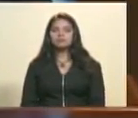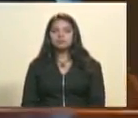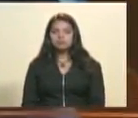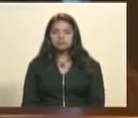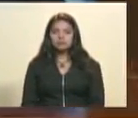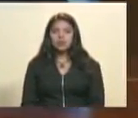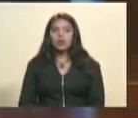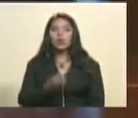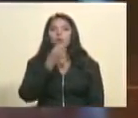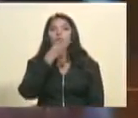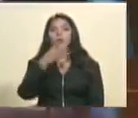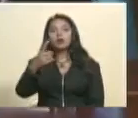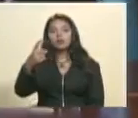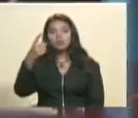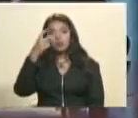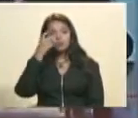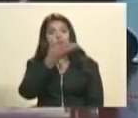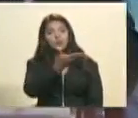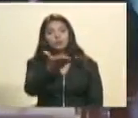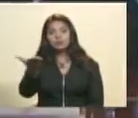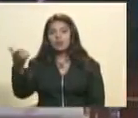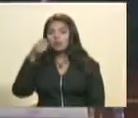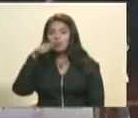Muy buenos días al pueblo de Venezuela.